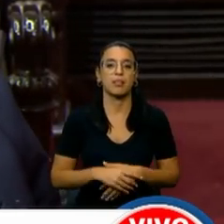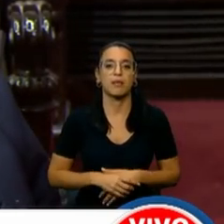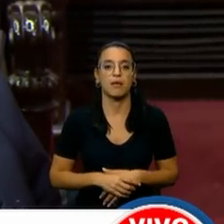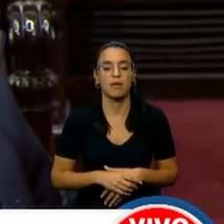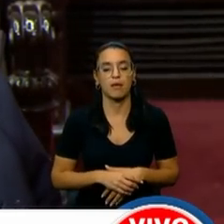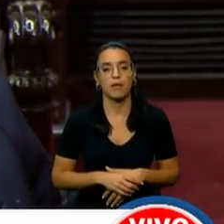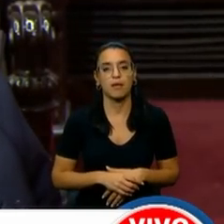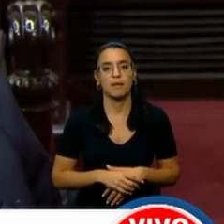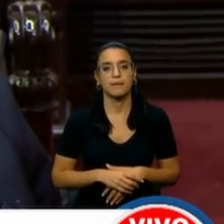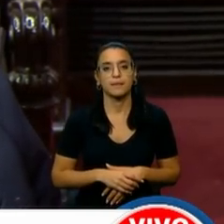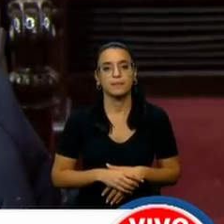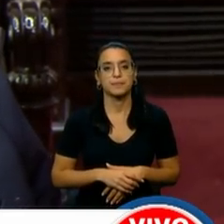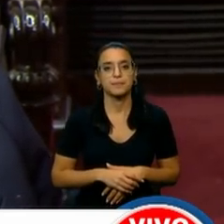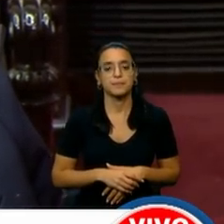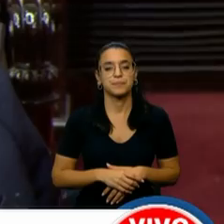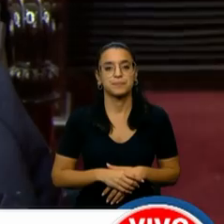por qué